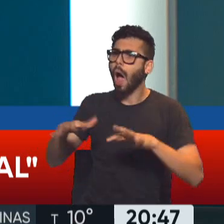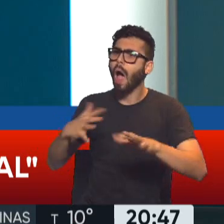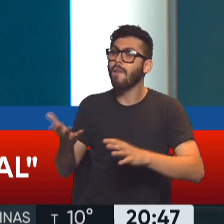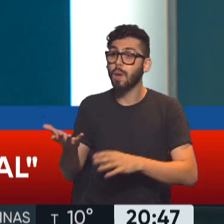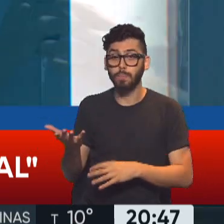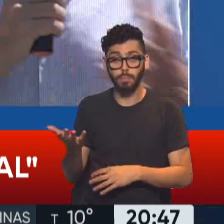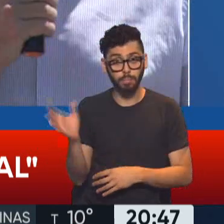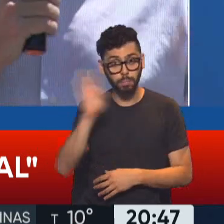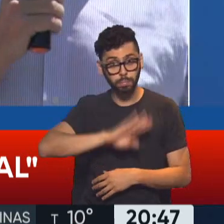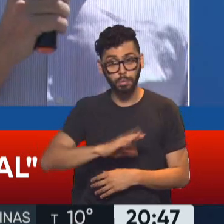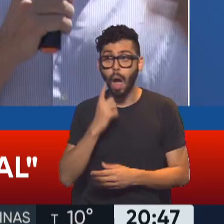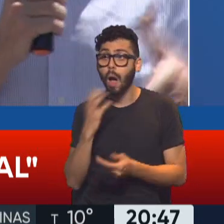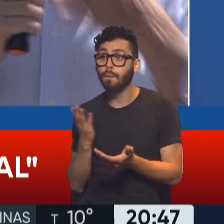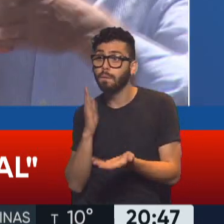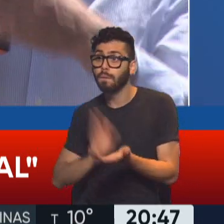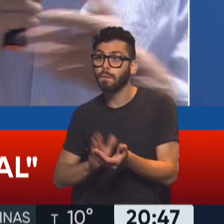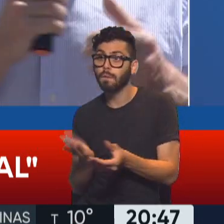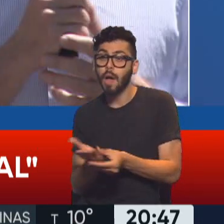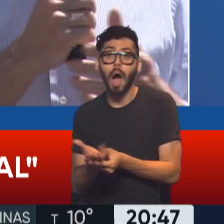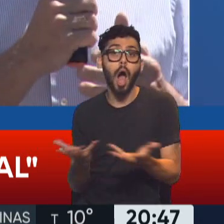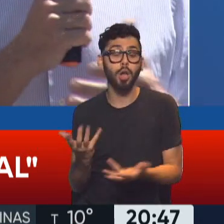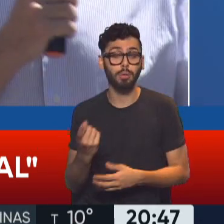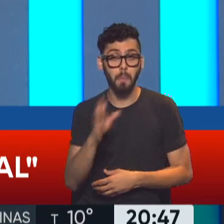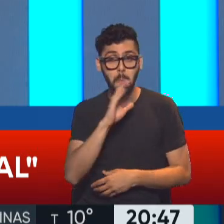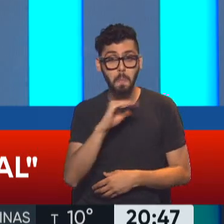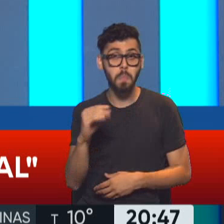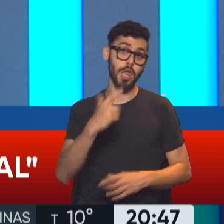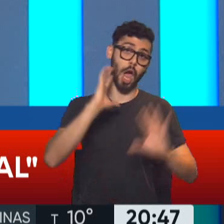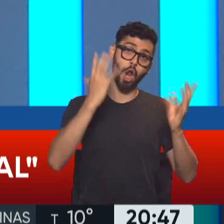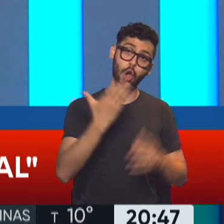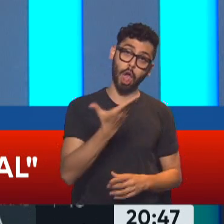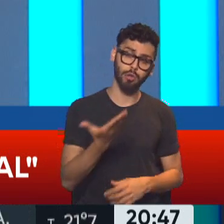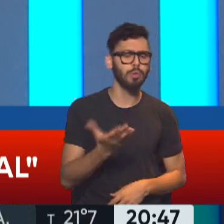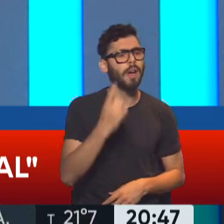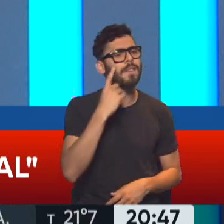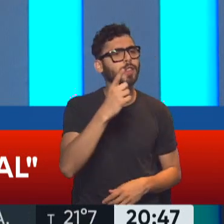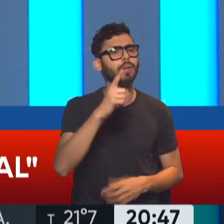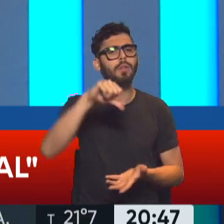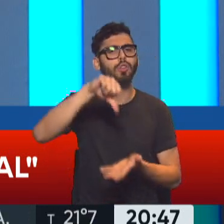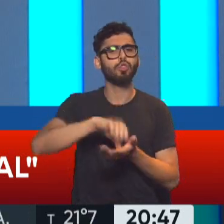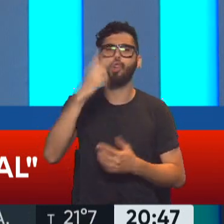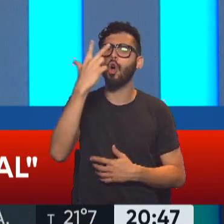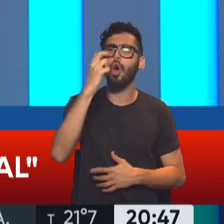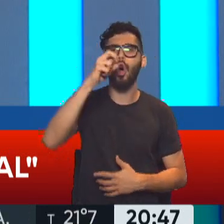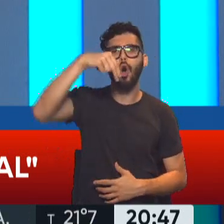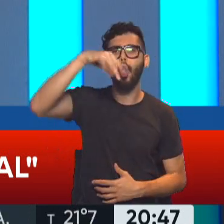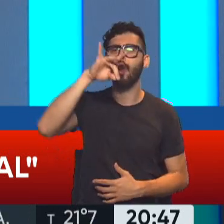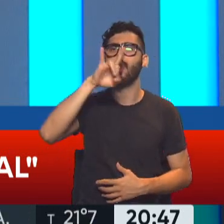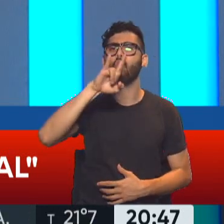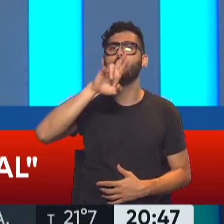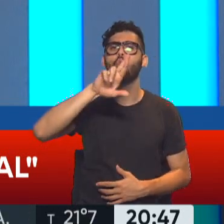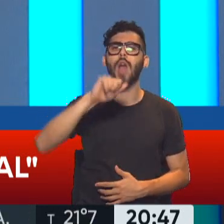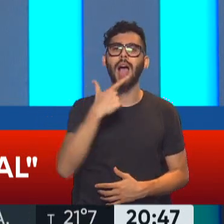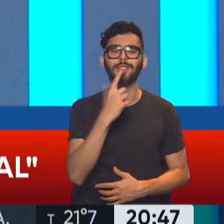eso, que hubiera más evidencia y no, prácticamente Ahora, no hay nada. hay alguna esperanza, ¿no? Fíjate lo que pasó en Honduras. Después de 12 años